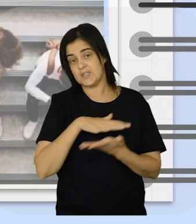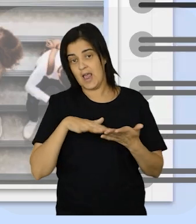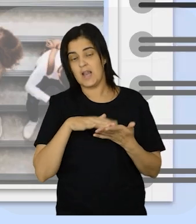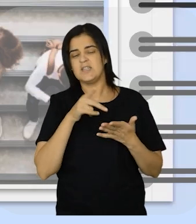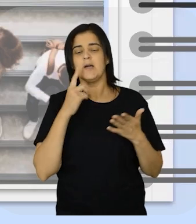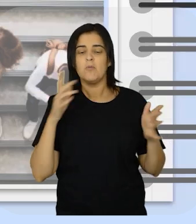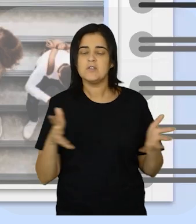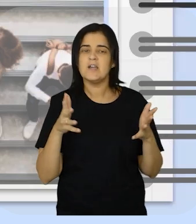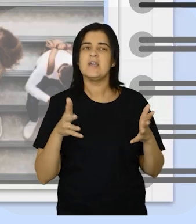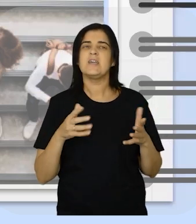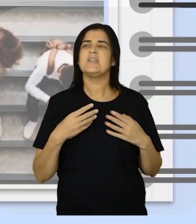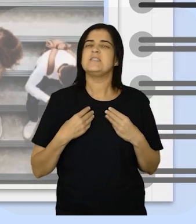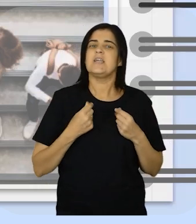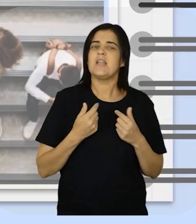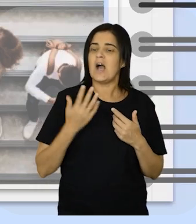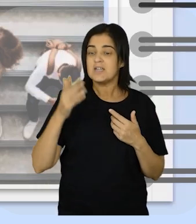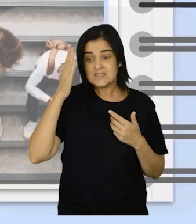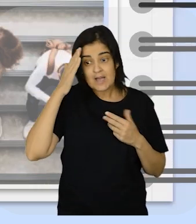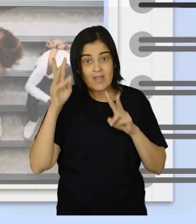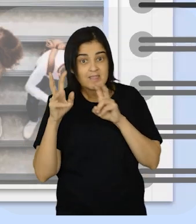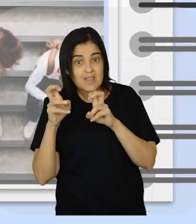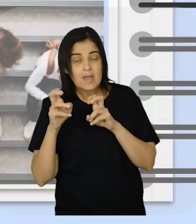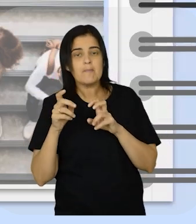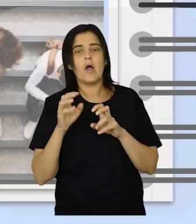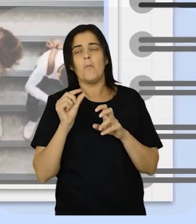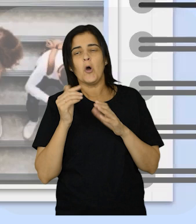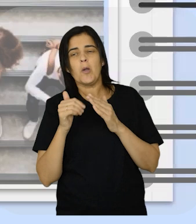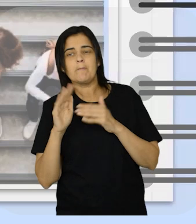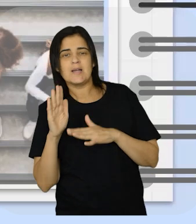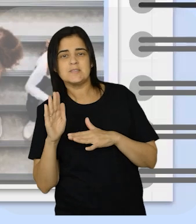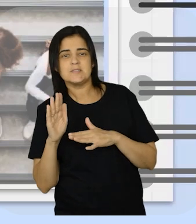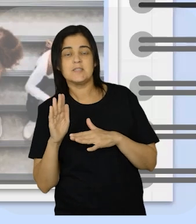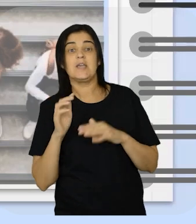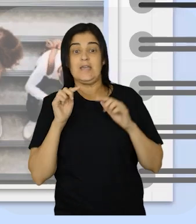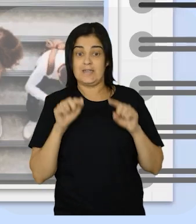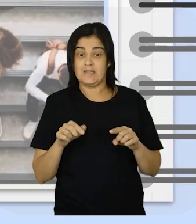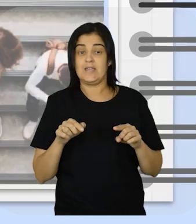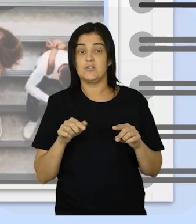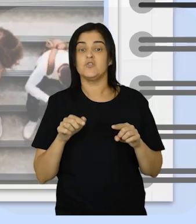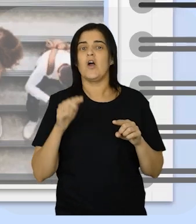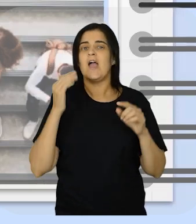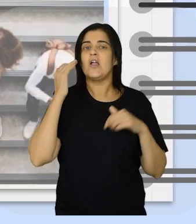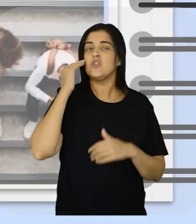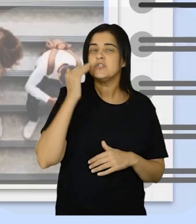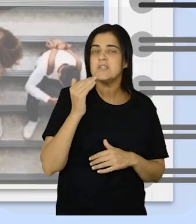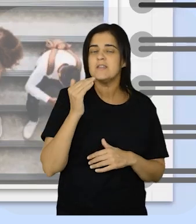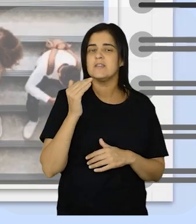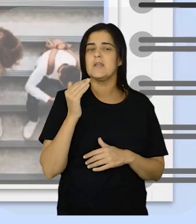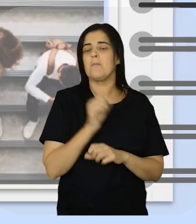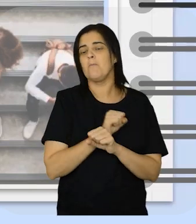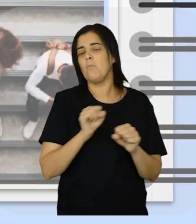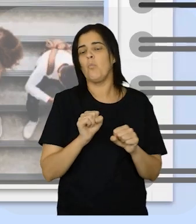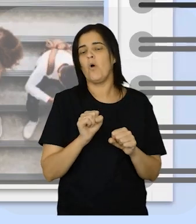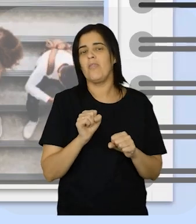que todos sentimos por alguien que sabe del tema un poco más. Y en ese sentido, el docente puede ser